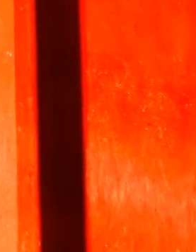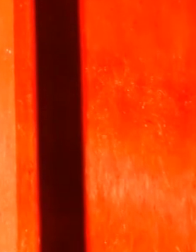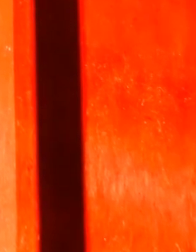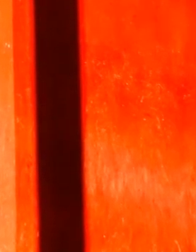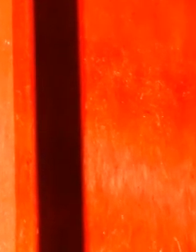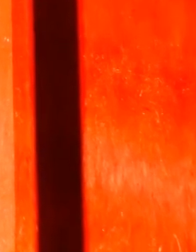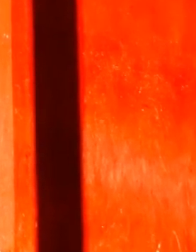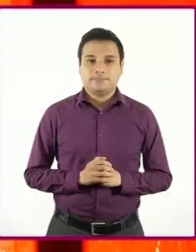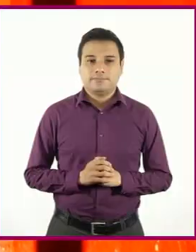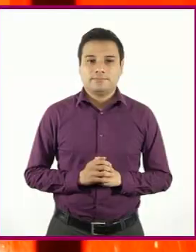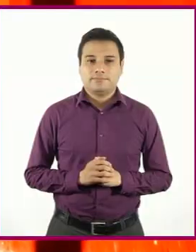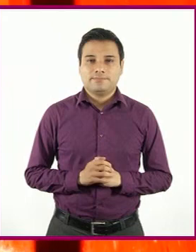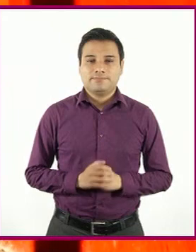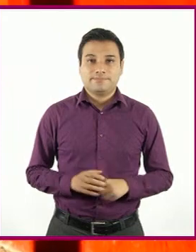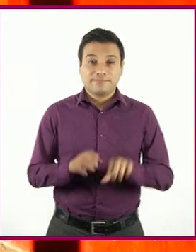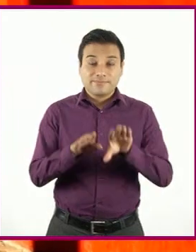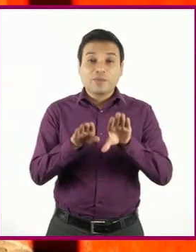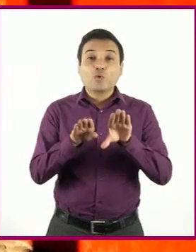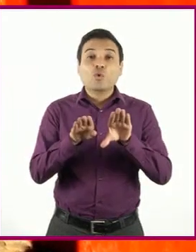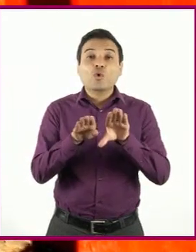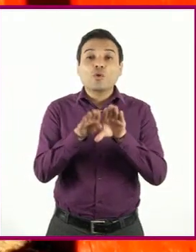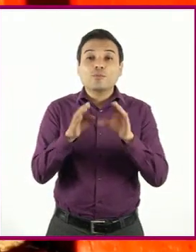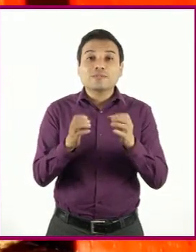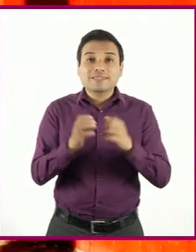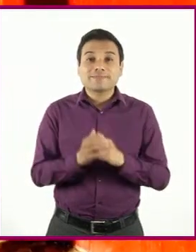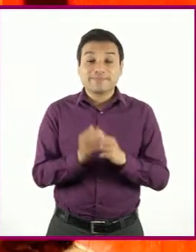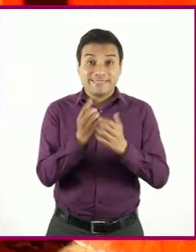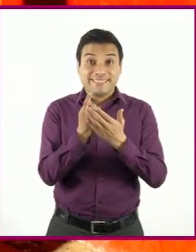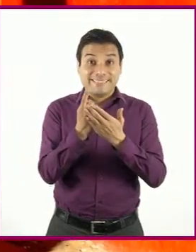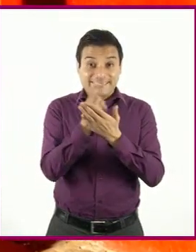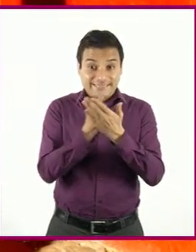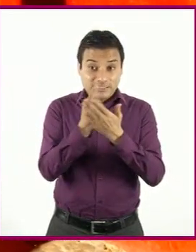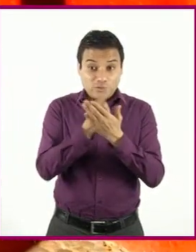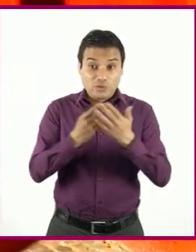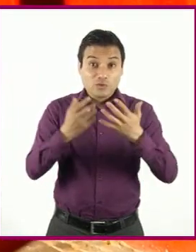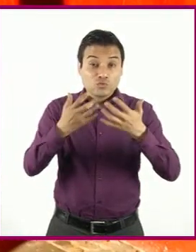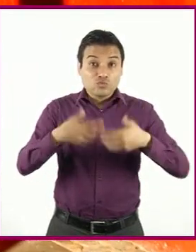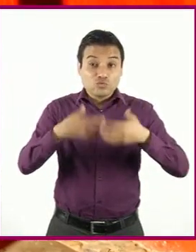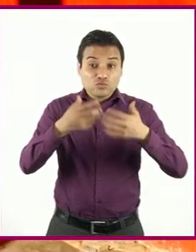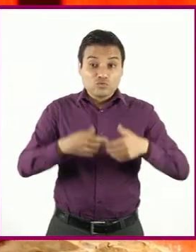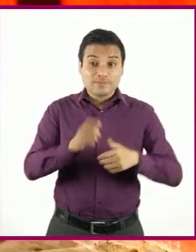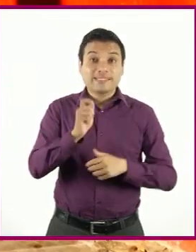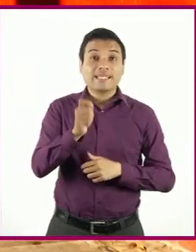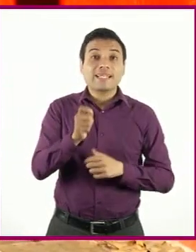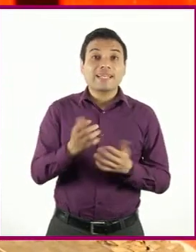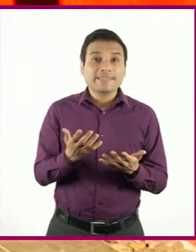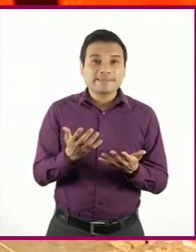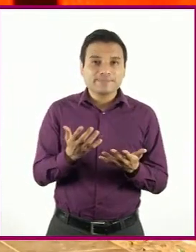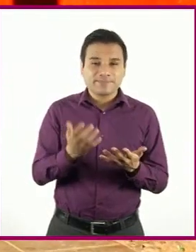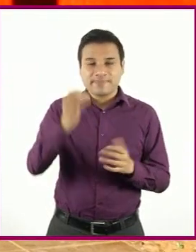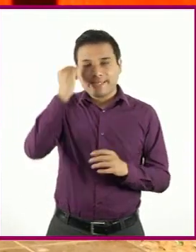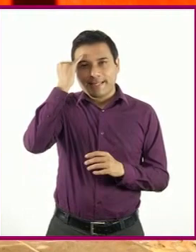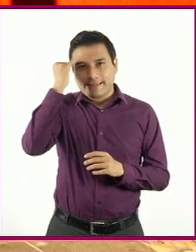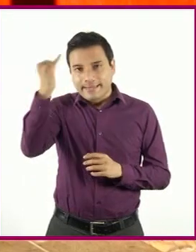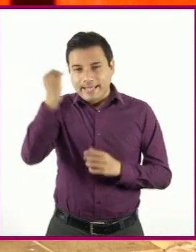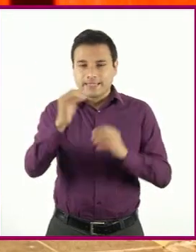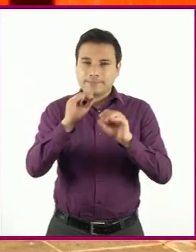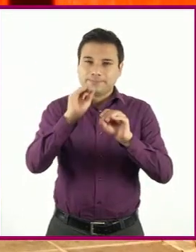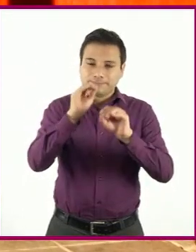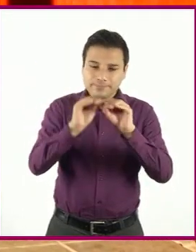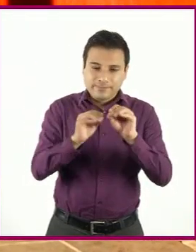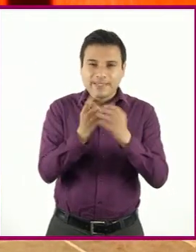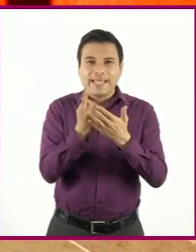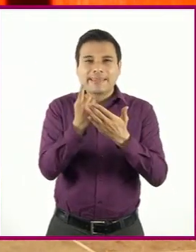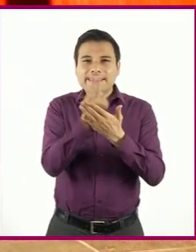¿Cómo están, alumnas y alumnos? El diseño industrial es una disciplina centrada en generar, crear, fabricar e innovar